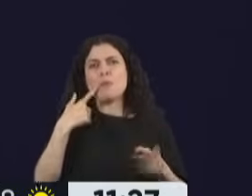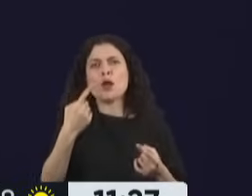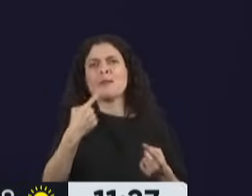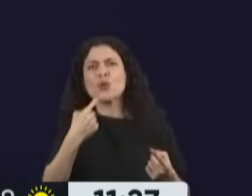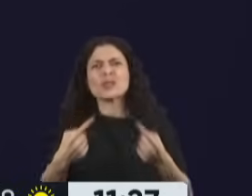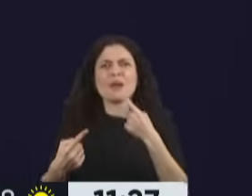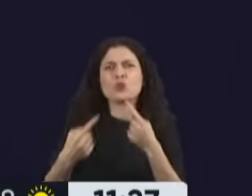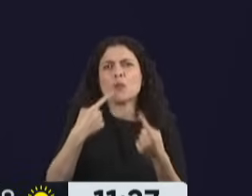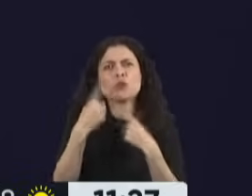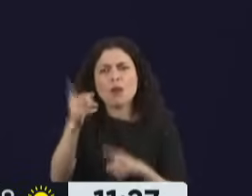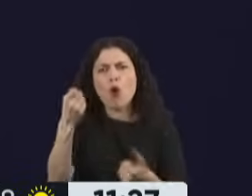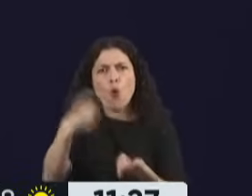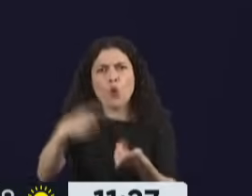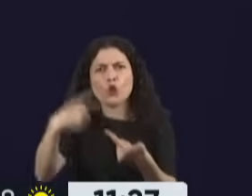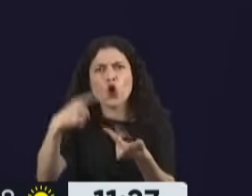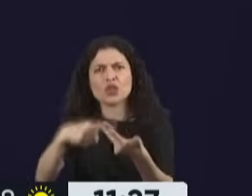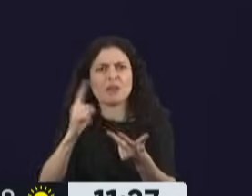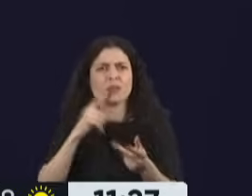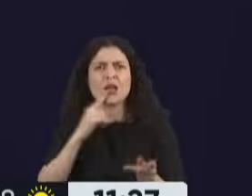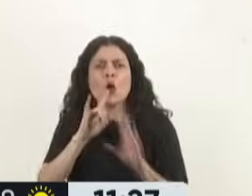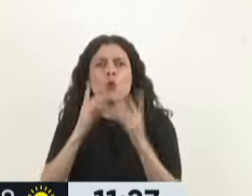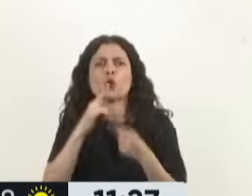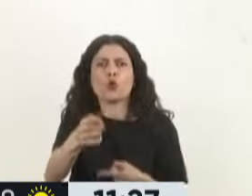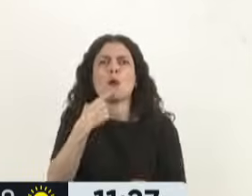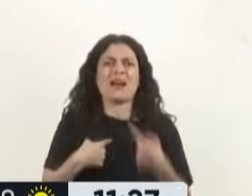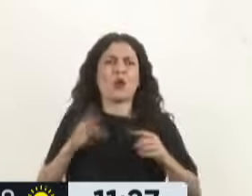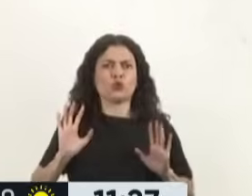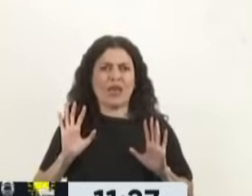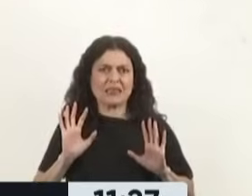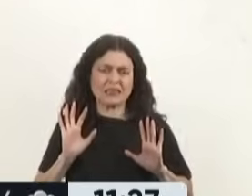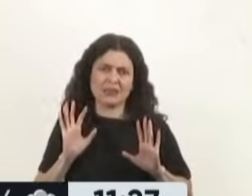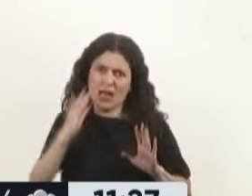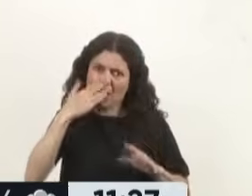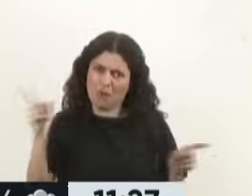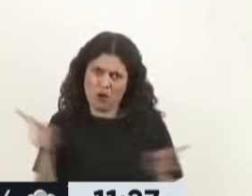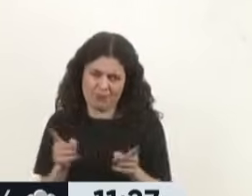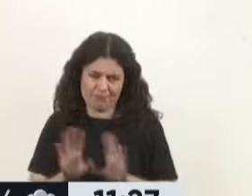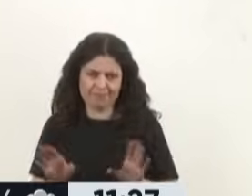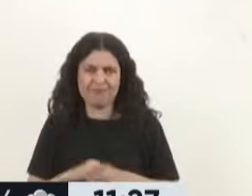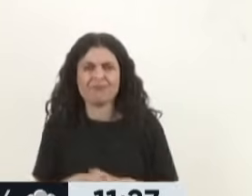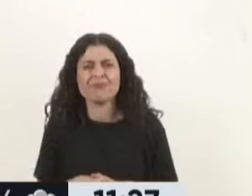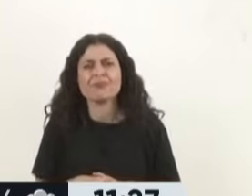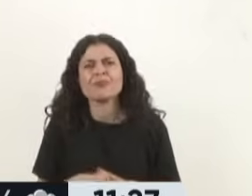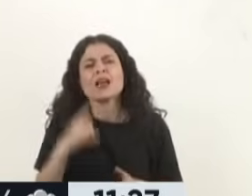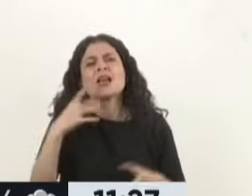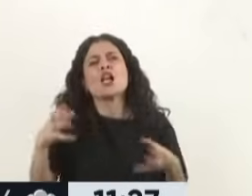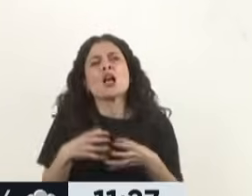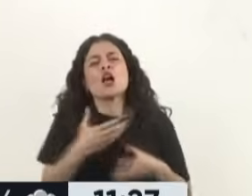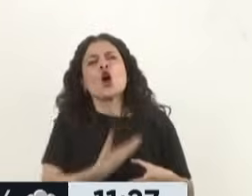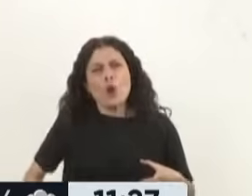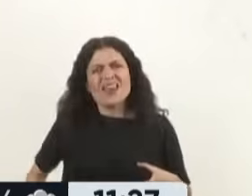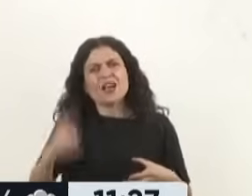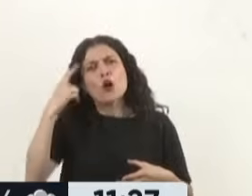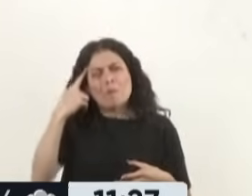estás haciendo todas vos... No sea así. Así que pero dale. aún así le agradecemos el tiempo. Por favor. Digo, el gobierno piensa, en su defensa de Petovelo,